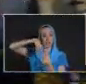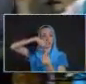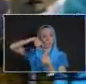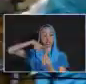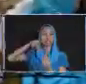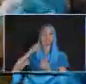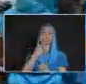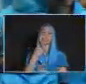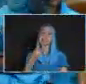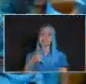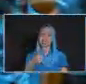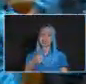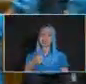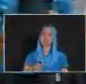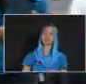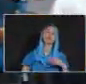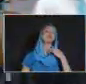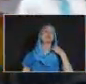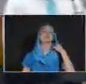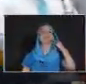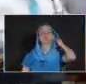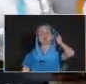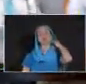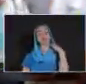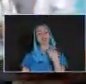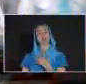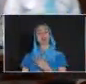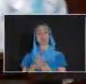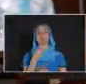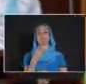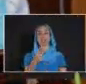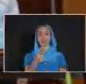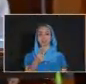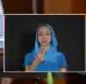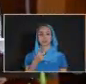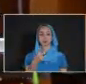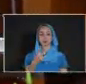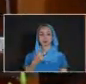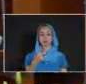Y le diga lo siguiente, dígale lo siguiente: